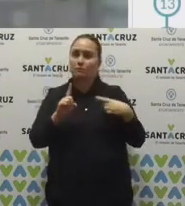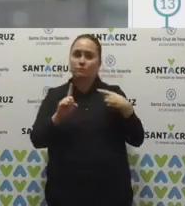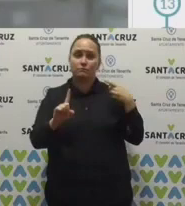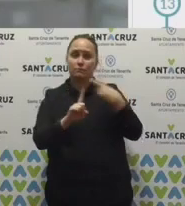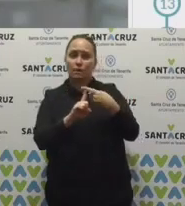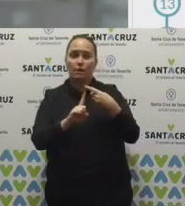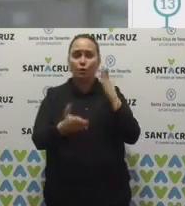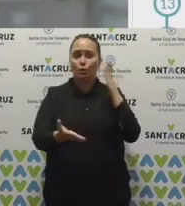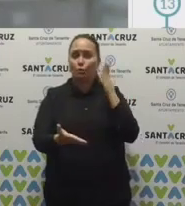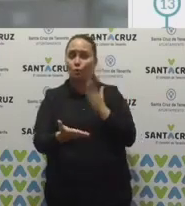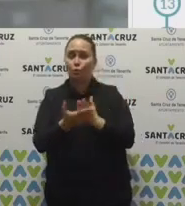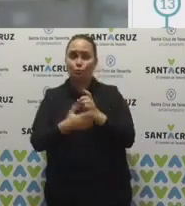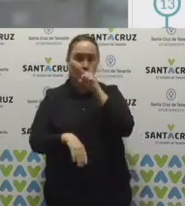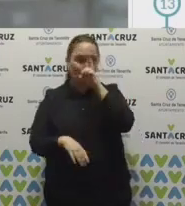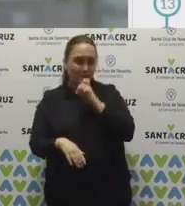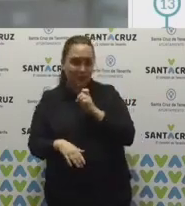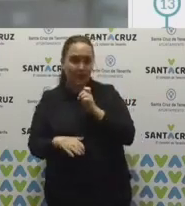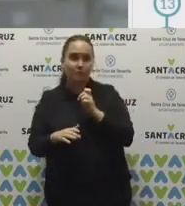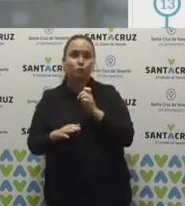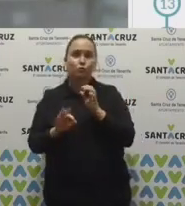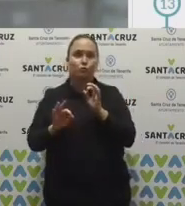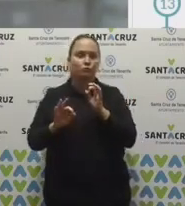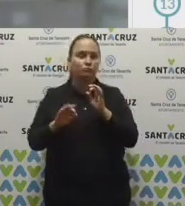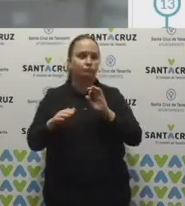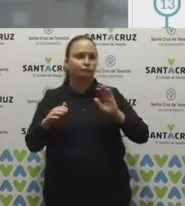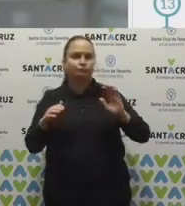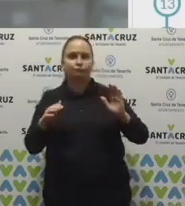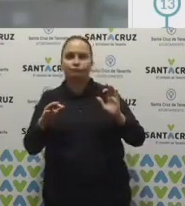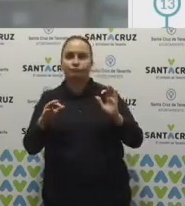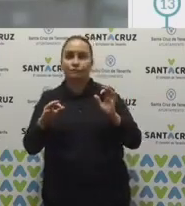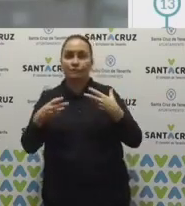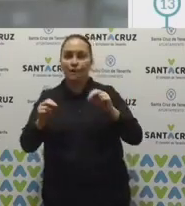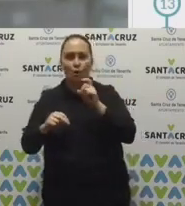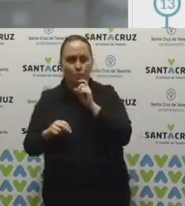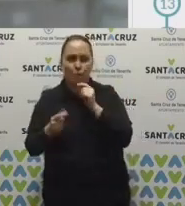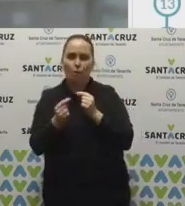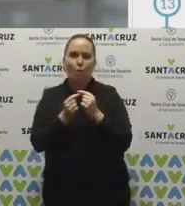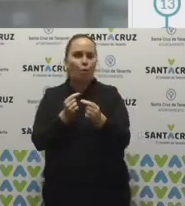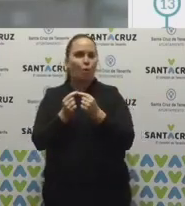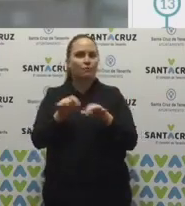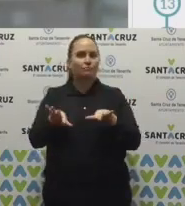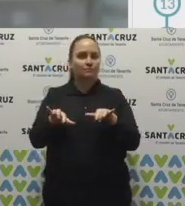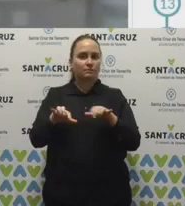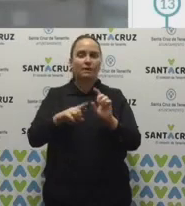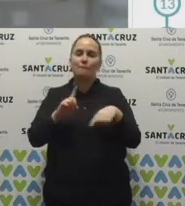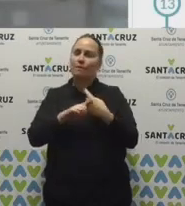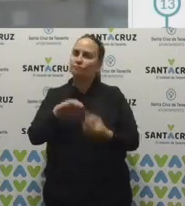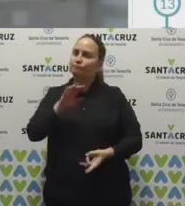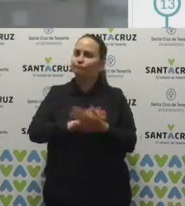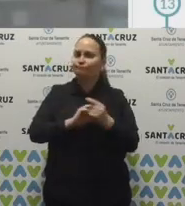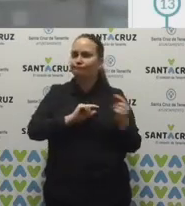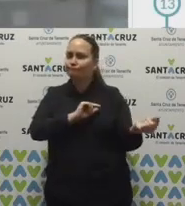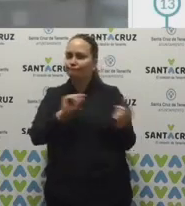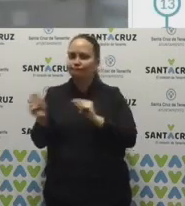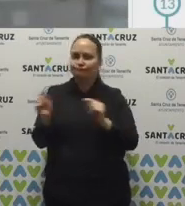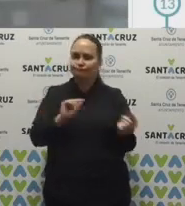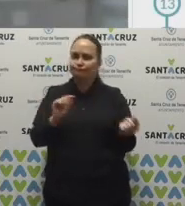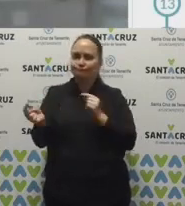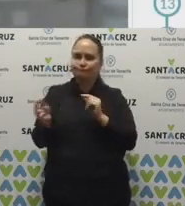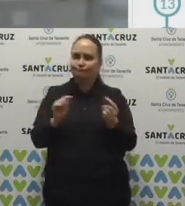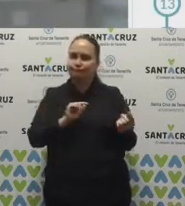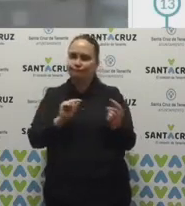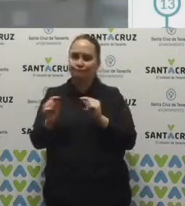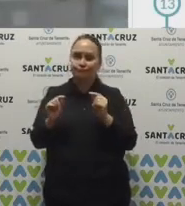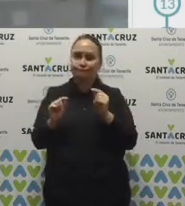2019 2020 de forma online además de abrir un complejo debate sobre las condiciones que marcarán en el